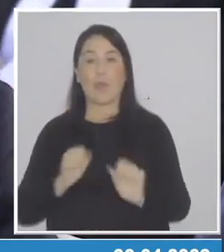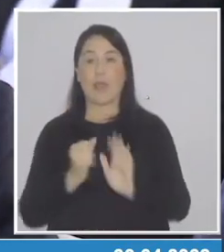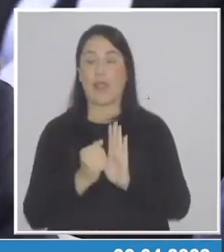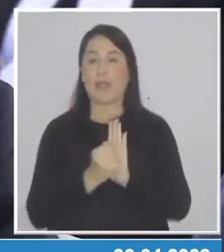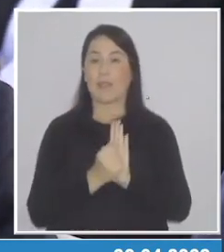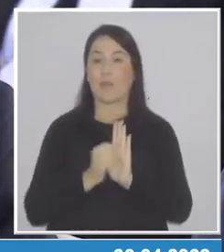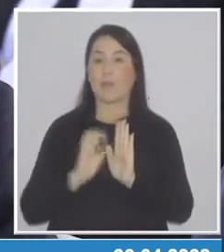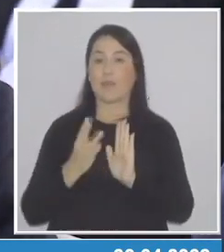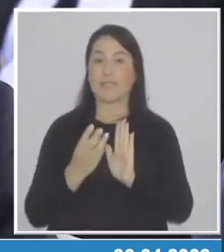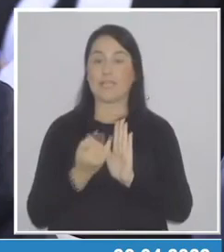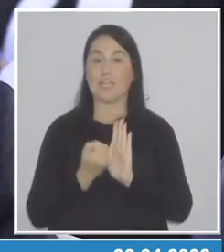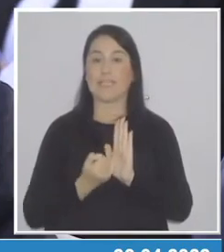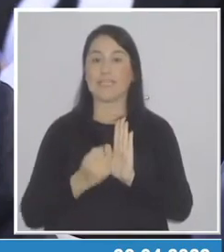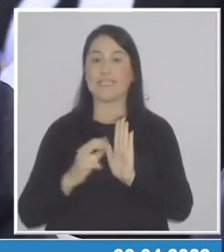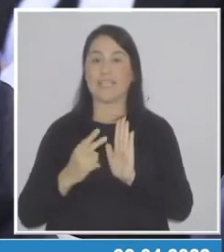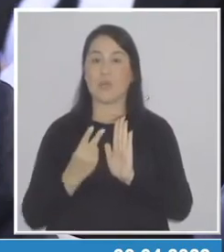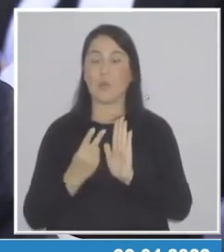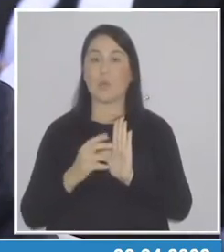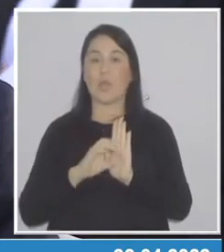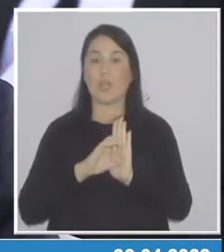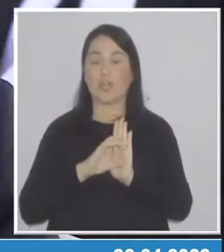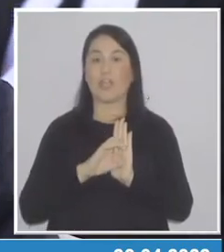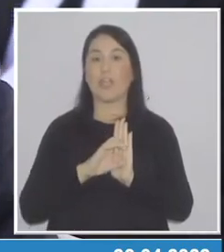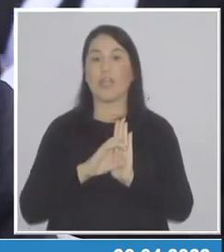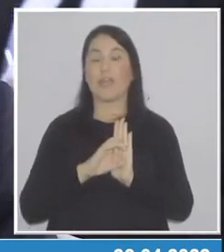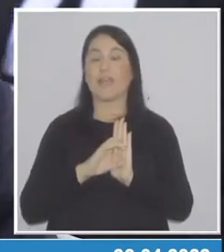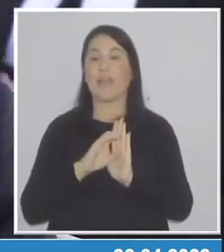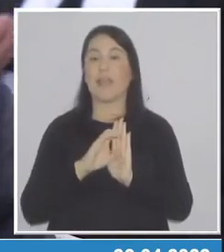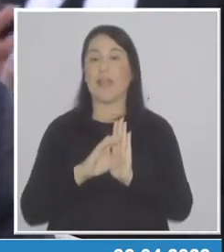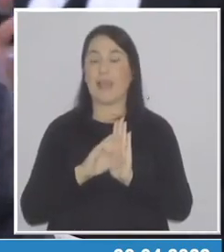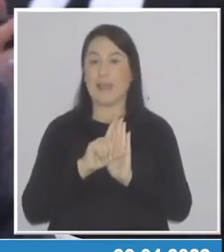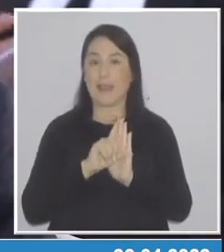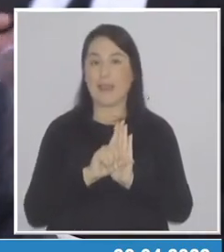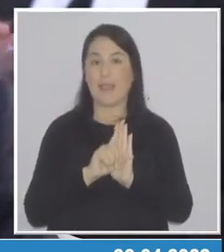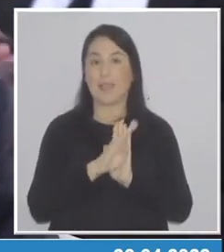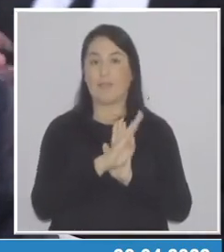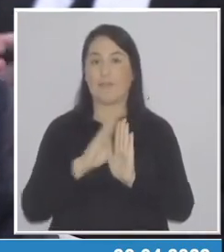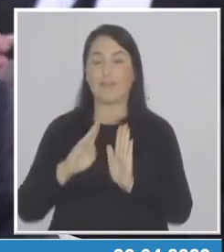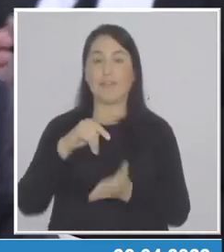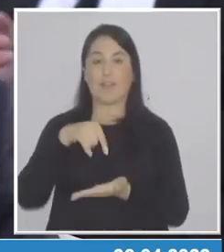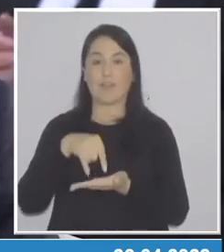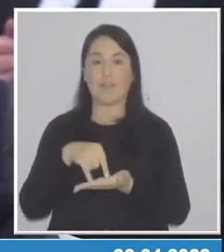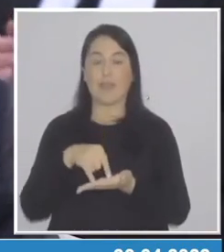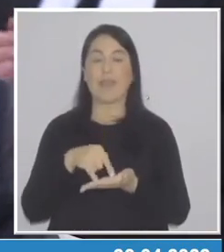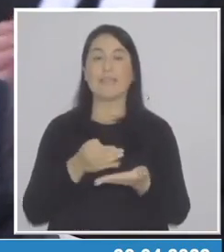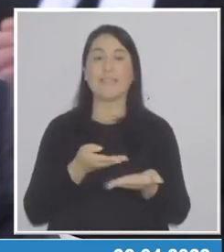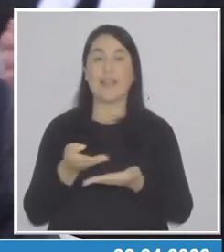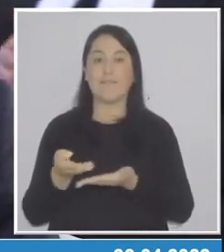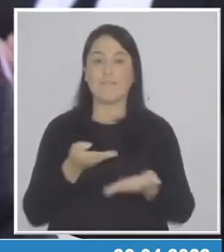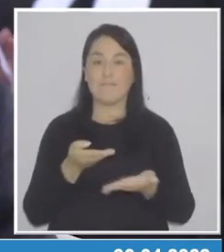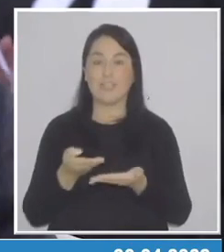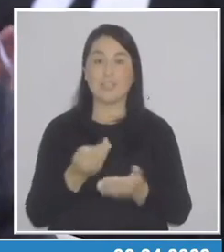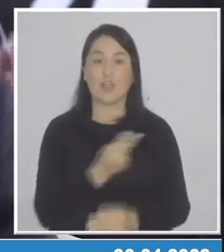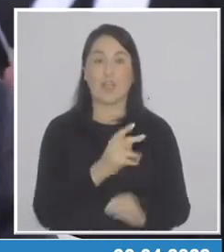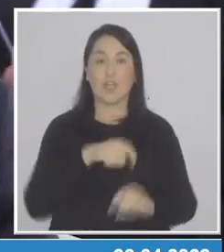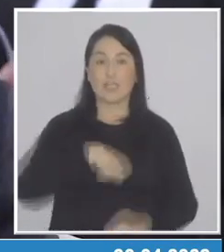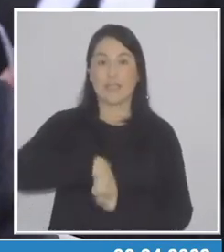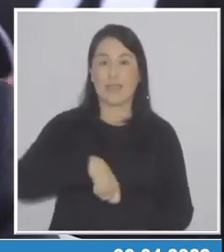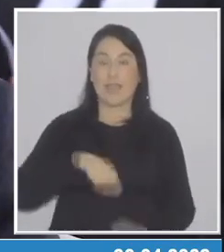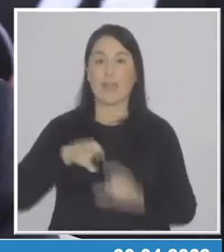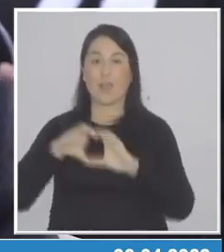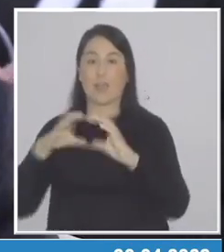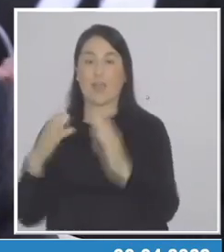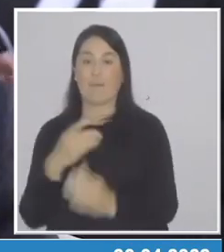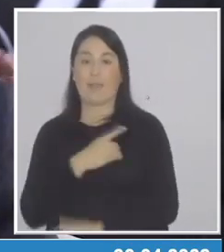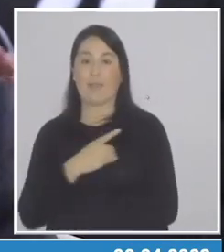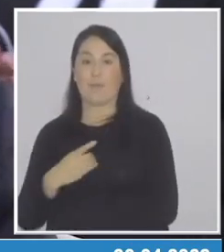2º de la Ley Orgánica Constitucional del Congreso Nacional, es un servicio común al Senado y a la Cámara de Diputados. Su regulación se encuentra